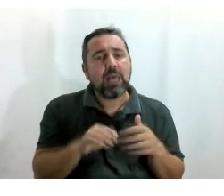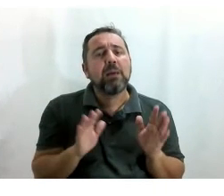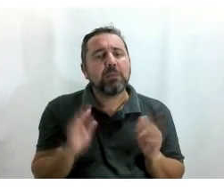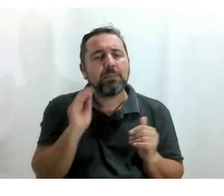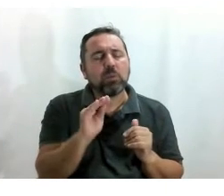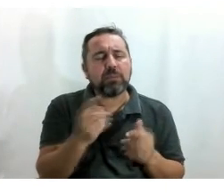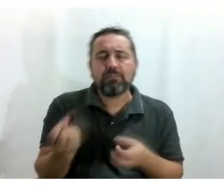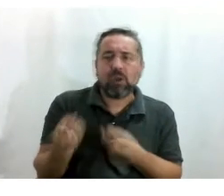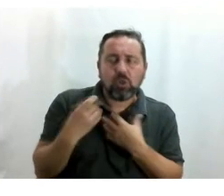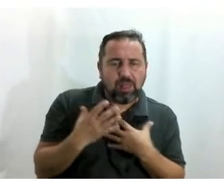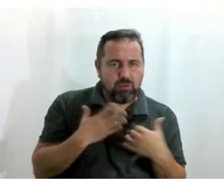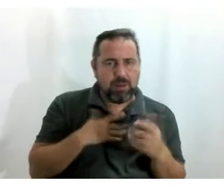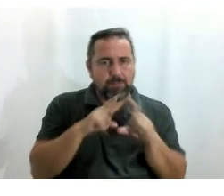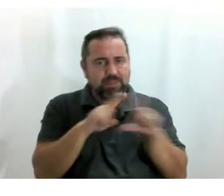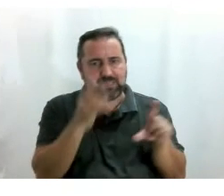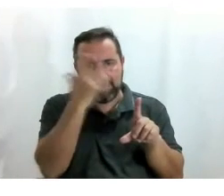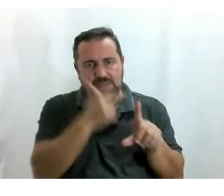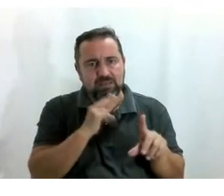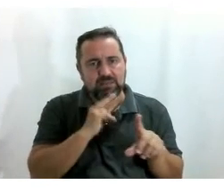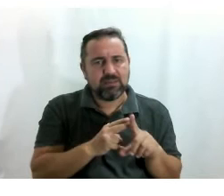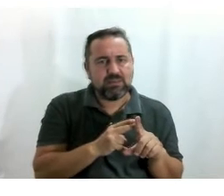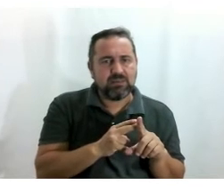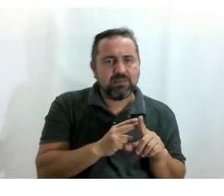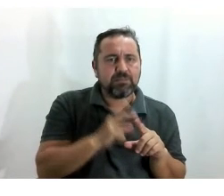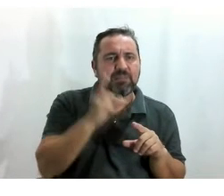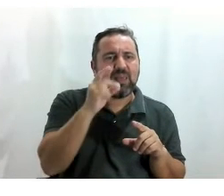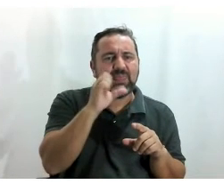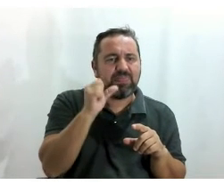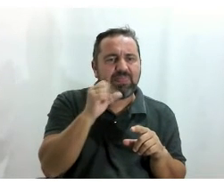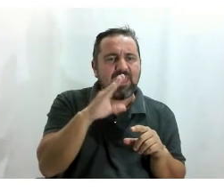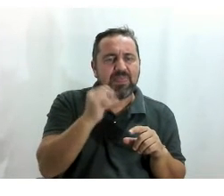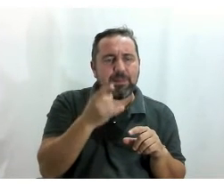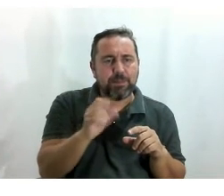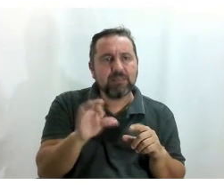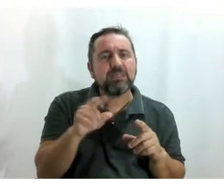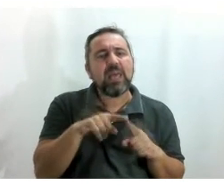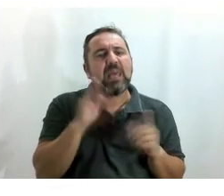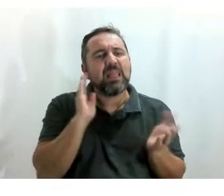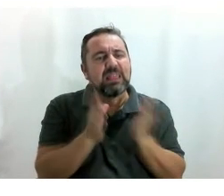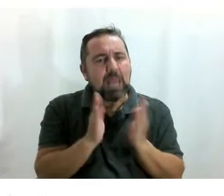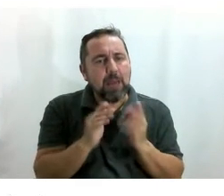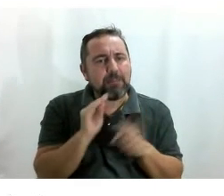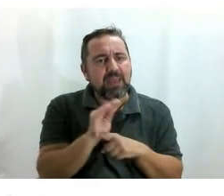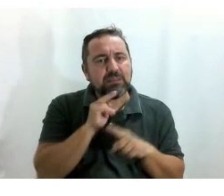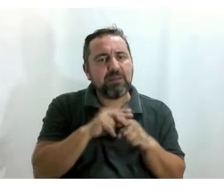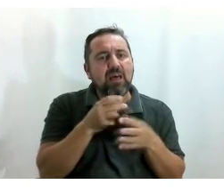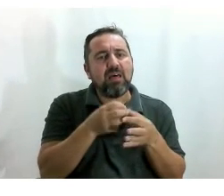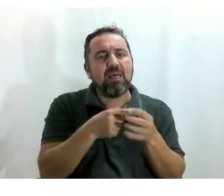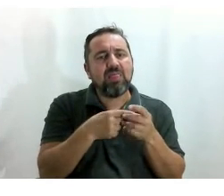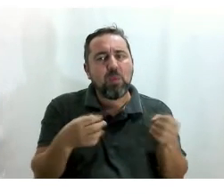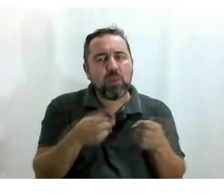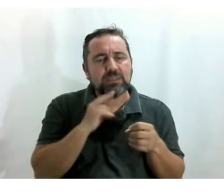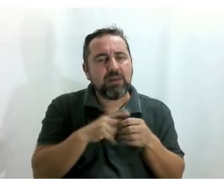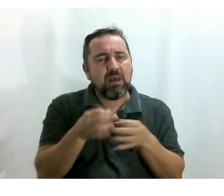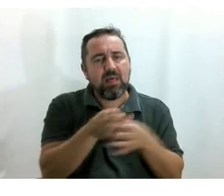Pregunta, me han contado que la empresa americana Decibels tiene terapia a través de célula madre